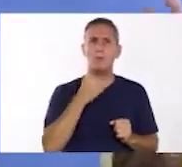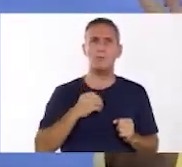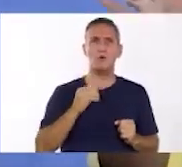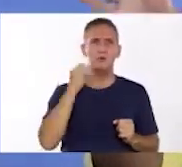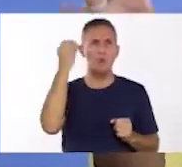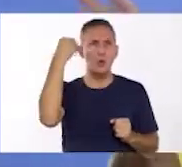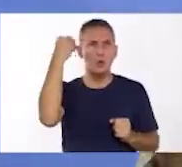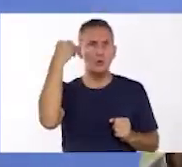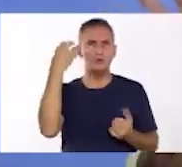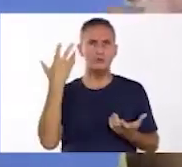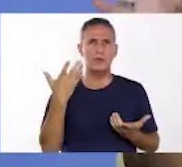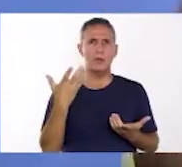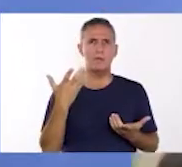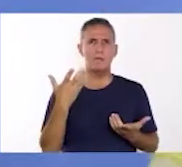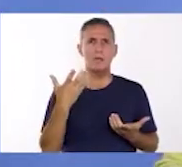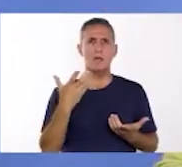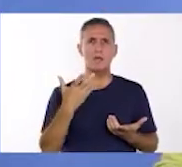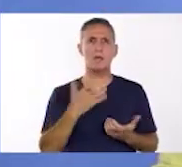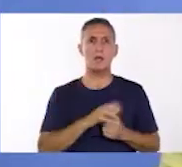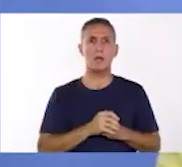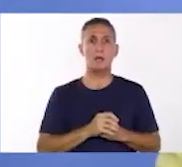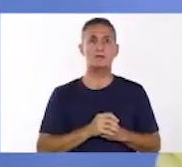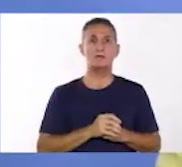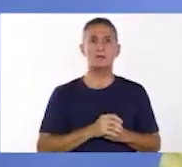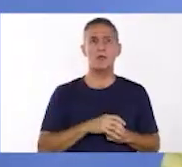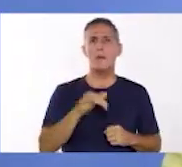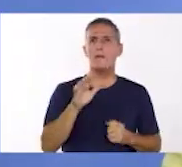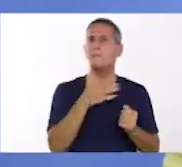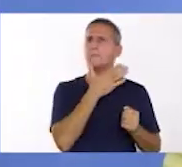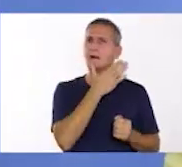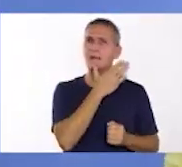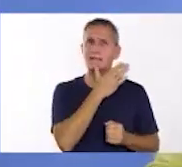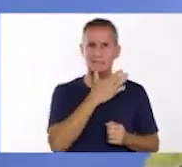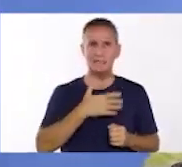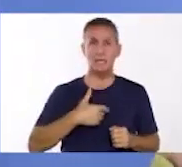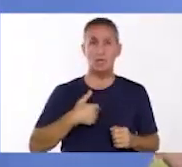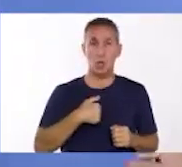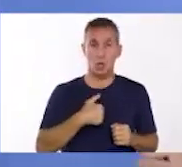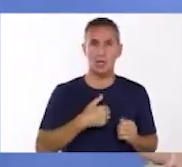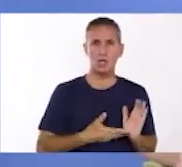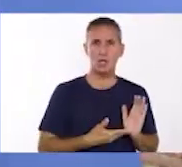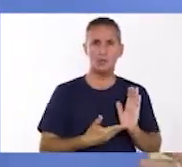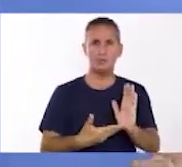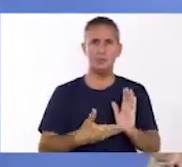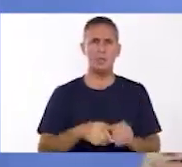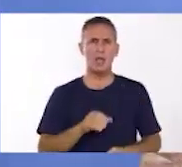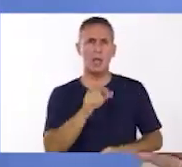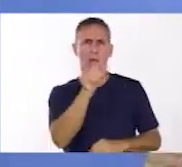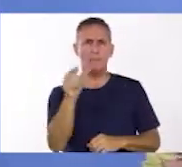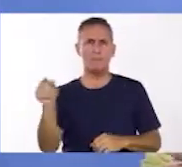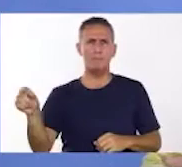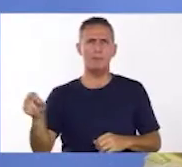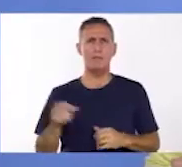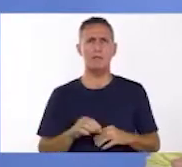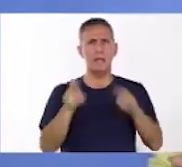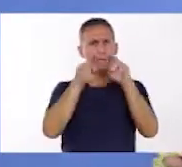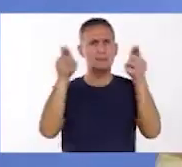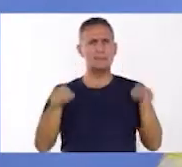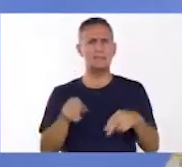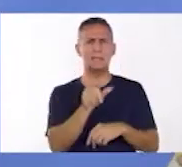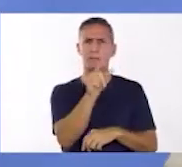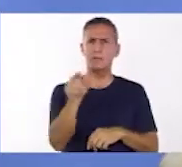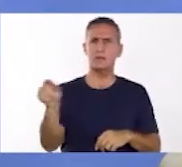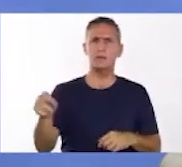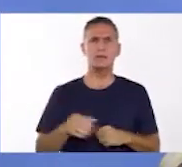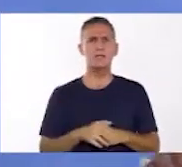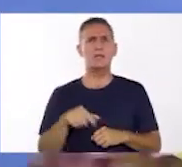argumento parecido a este que yo le estoy presentando. ¿Cuáles son los personajes? Vamos a ver el sistema de